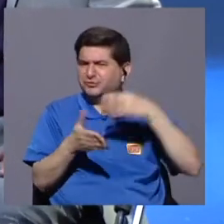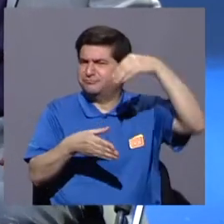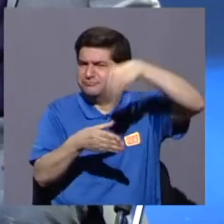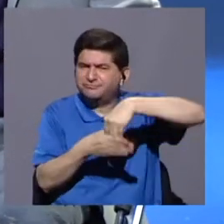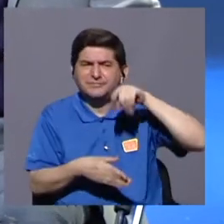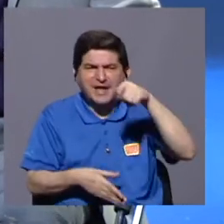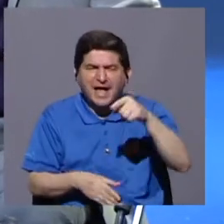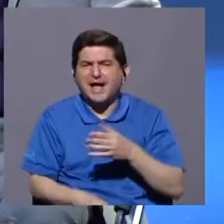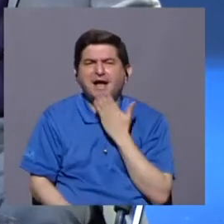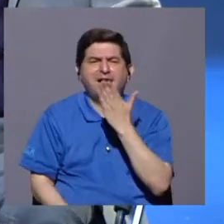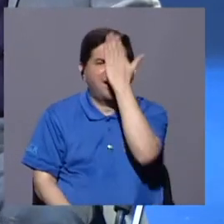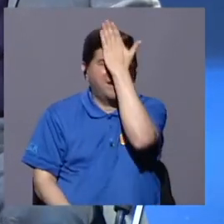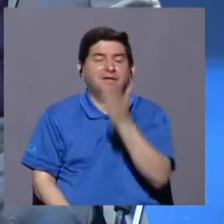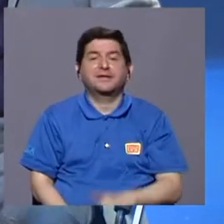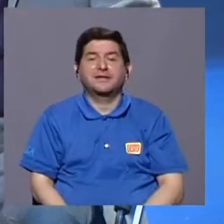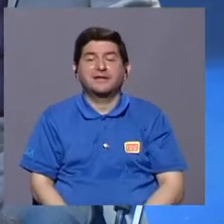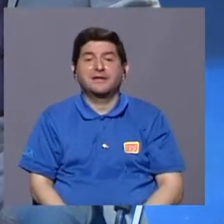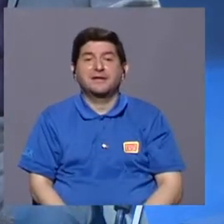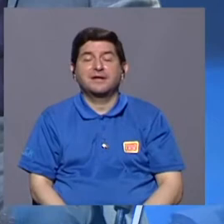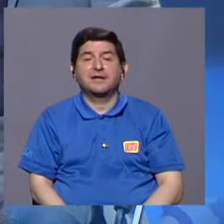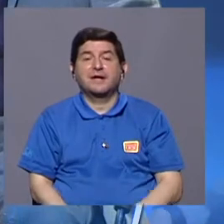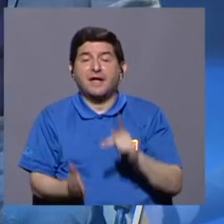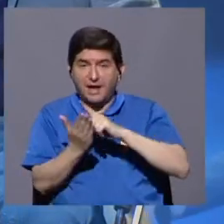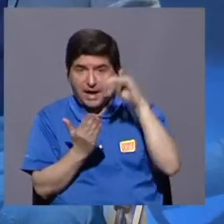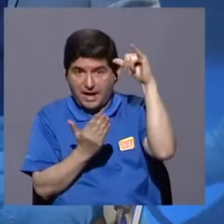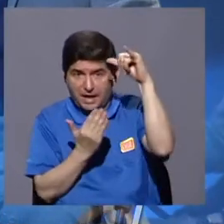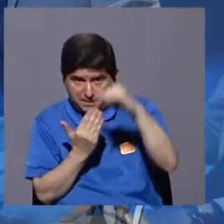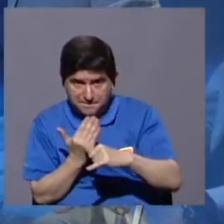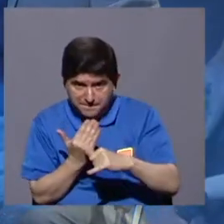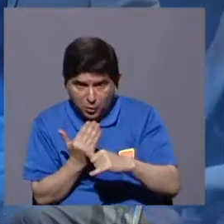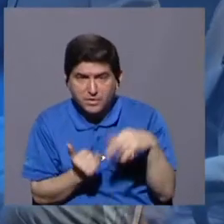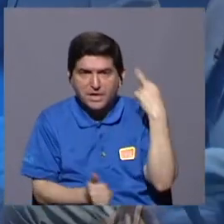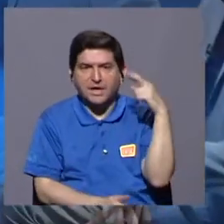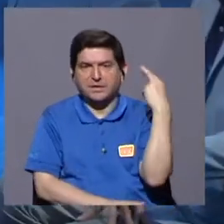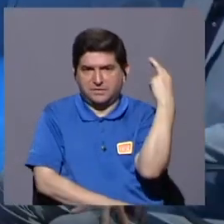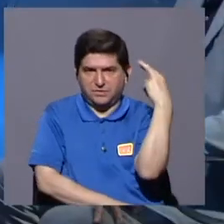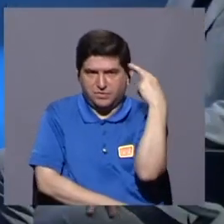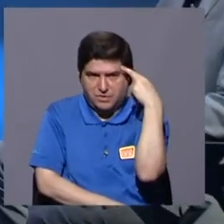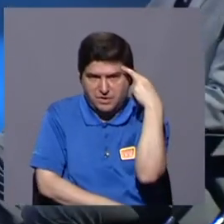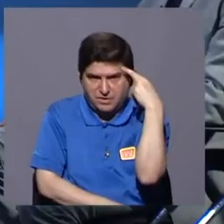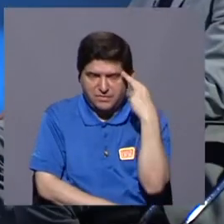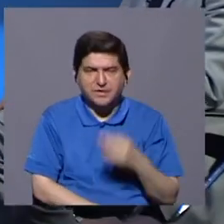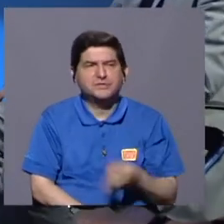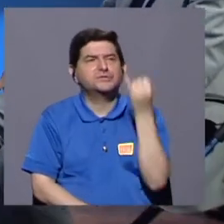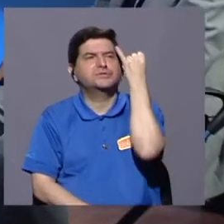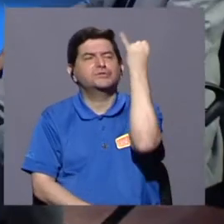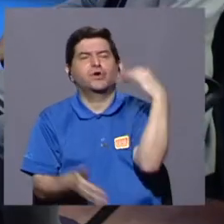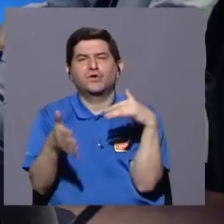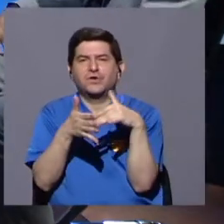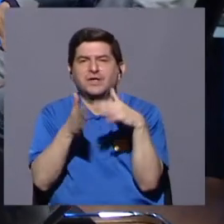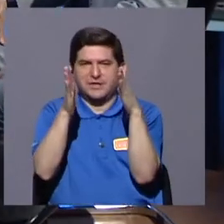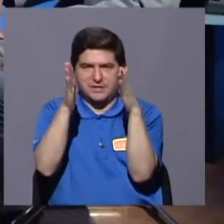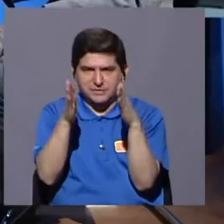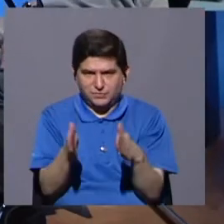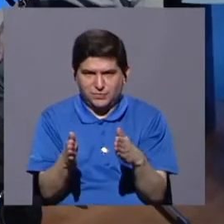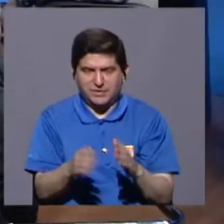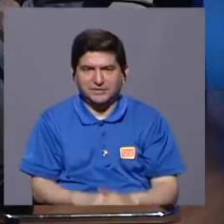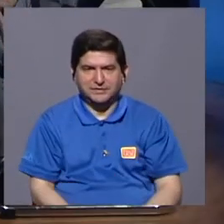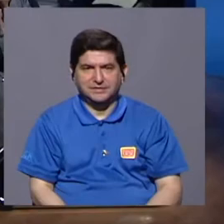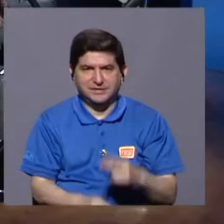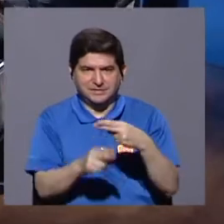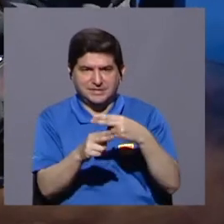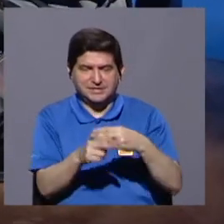Talamanca? Trabajando la Tierra, nosotros a raíz de una iniciativa estudiantil que se